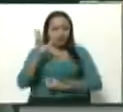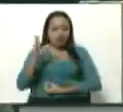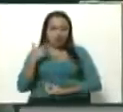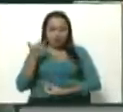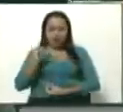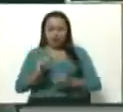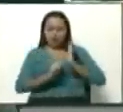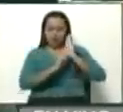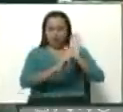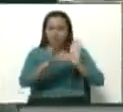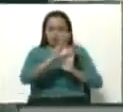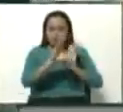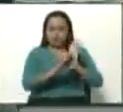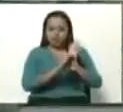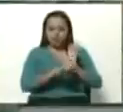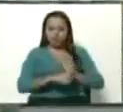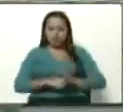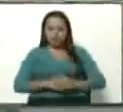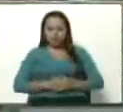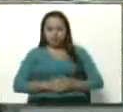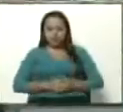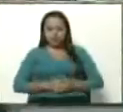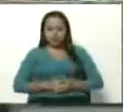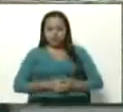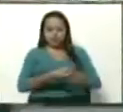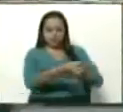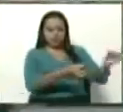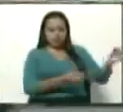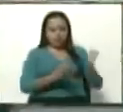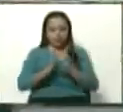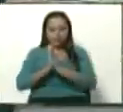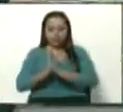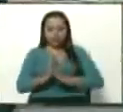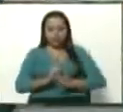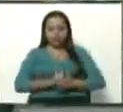Ok, bueno, el juramento, por favor. Ok.